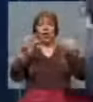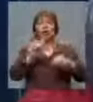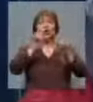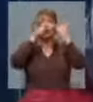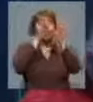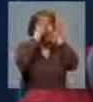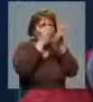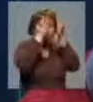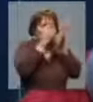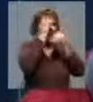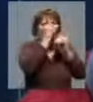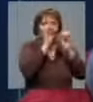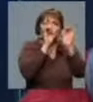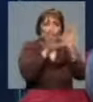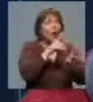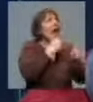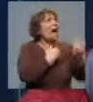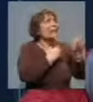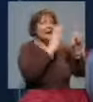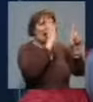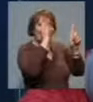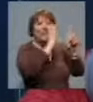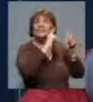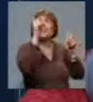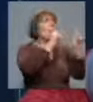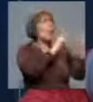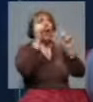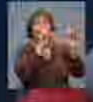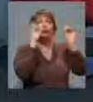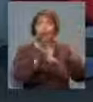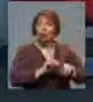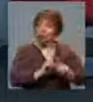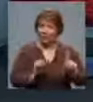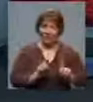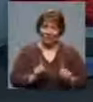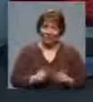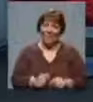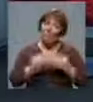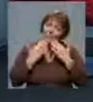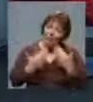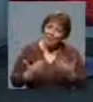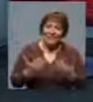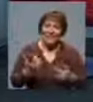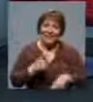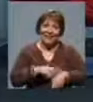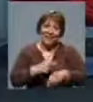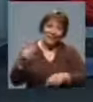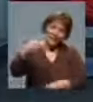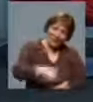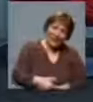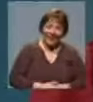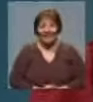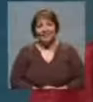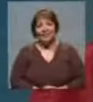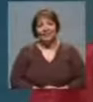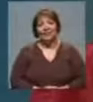mirar solo el Binomio Argentina - Brasil Bien muchísimas gracias por su tiempo bueno gracias a